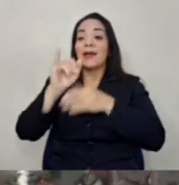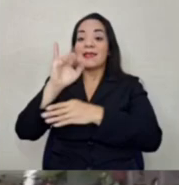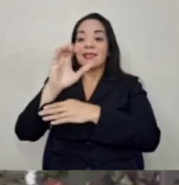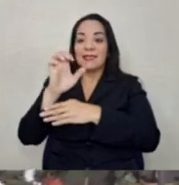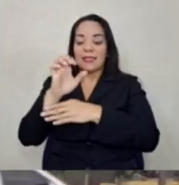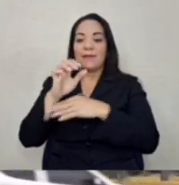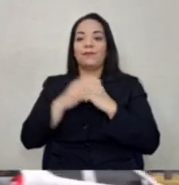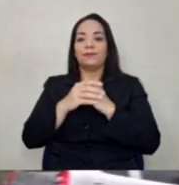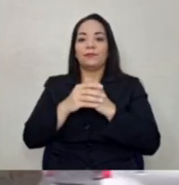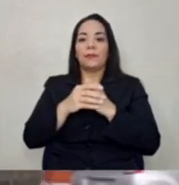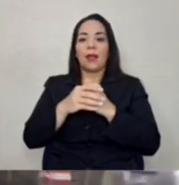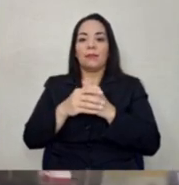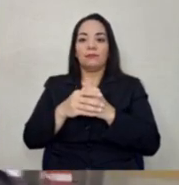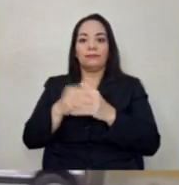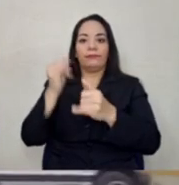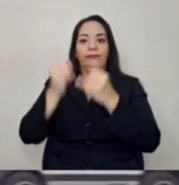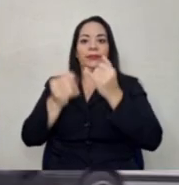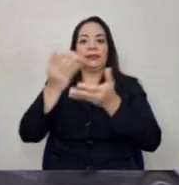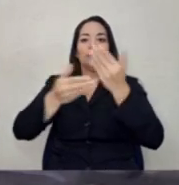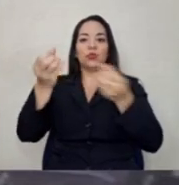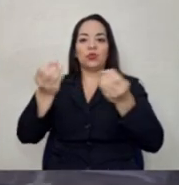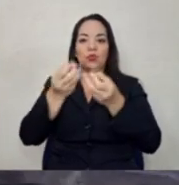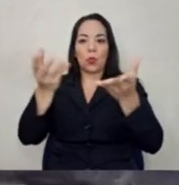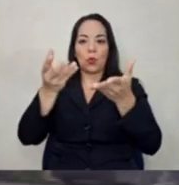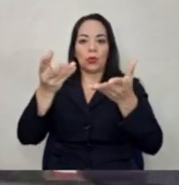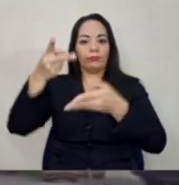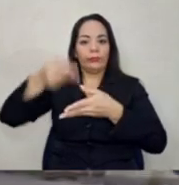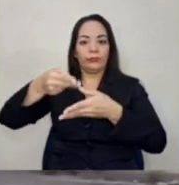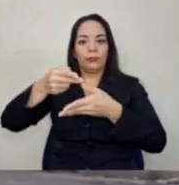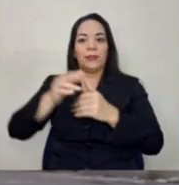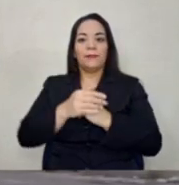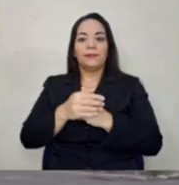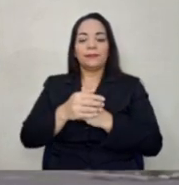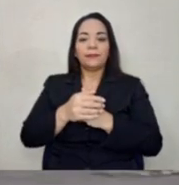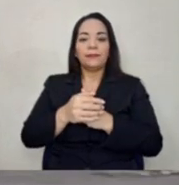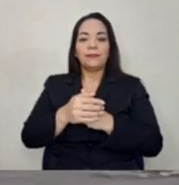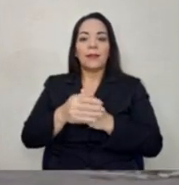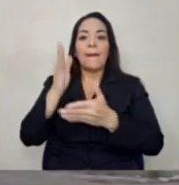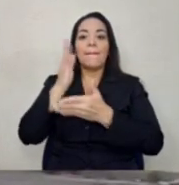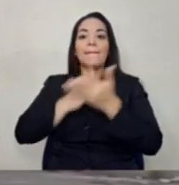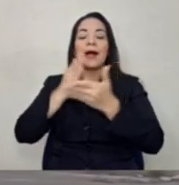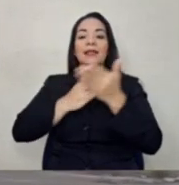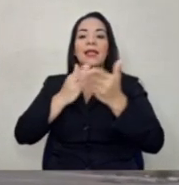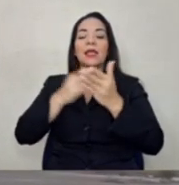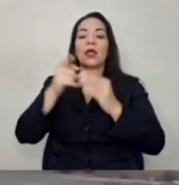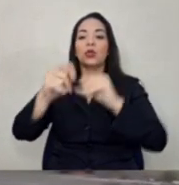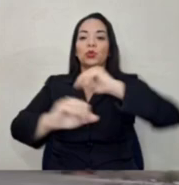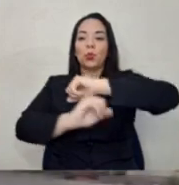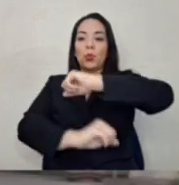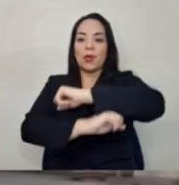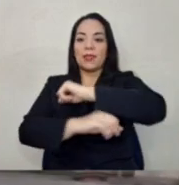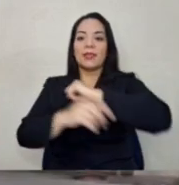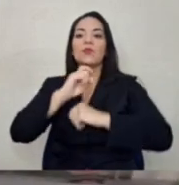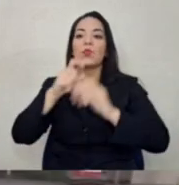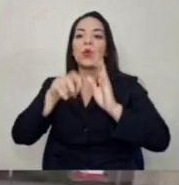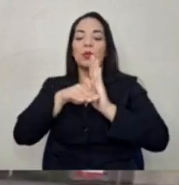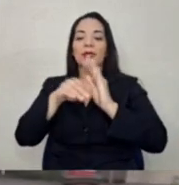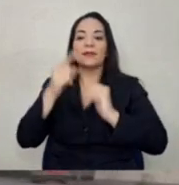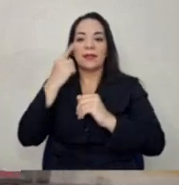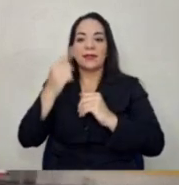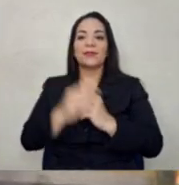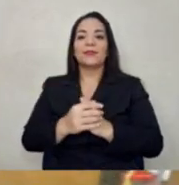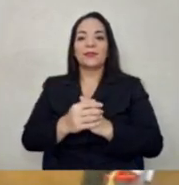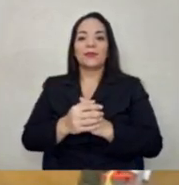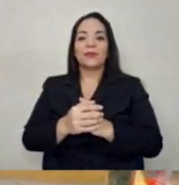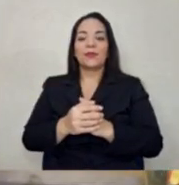servicios públicos, armar, si ustedes ven, ya está parte de los puentes modulares y ahora tal vez Presidencia puede, mire, ya